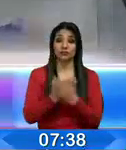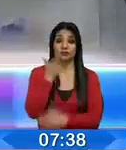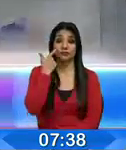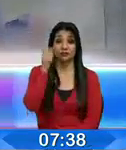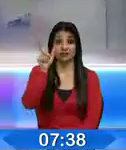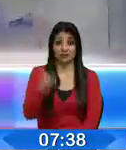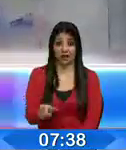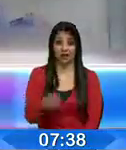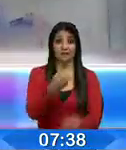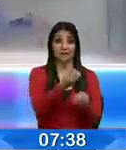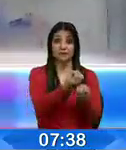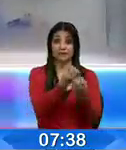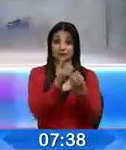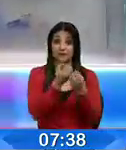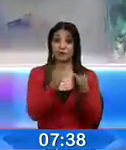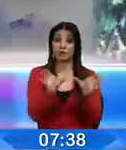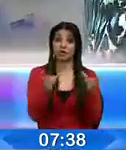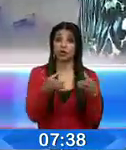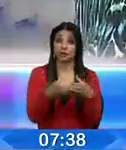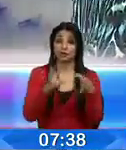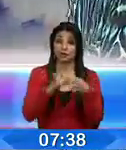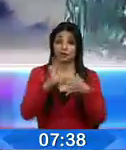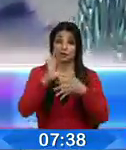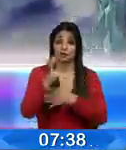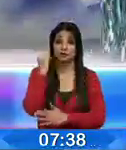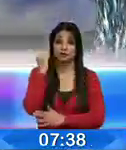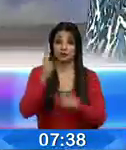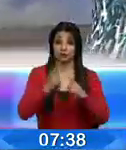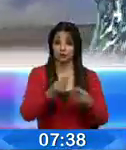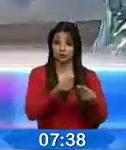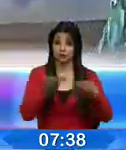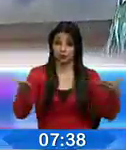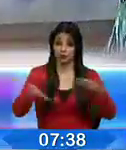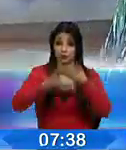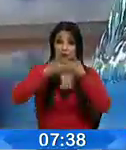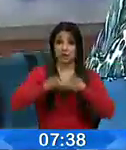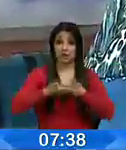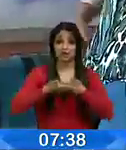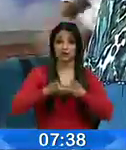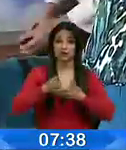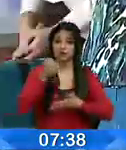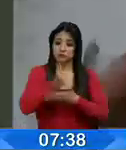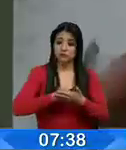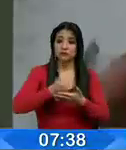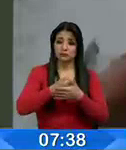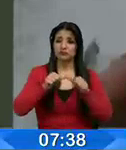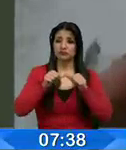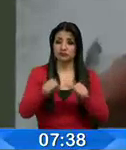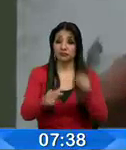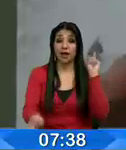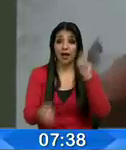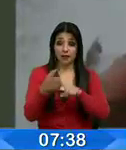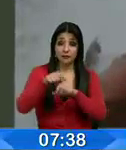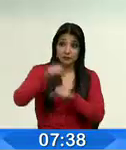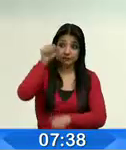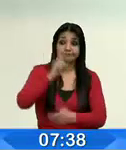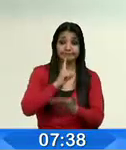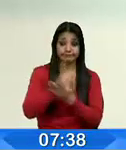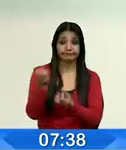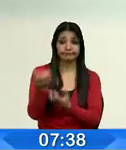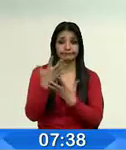a los resultados del informe de la Comisión Interamericana de Derechos Humanos, mantendrán su lucha hasta saber la verdad.